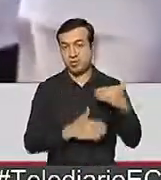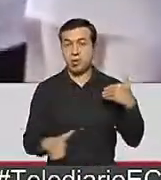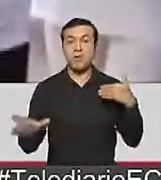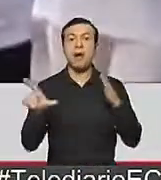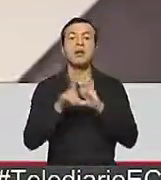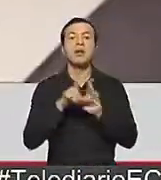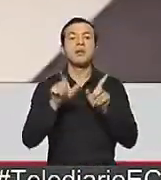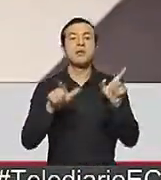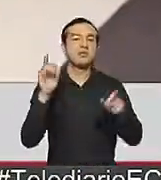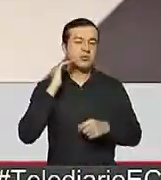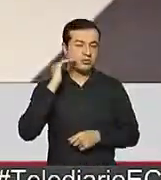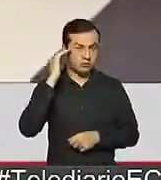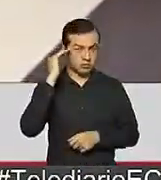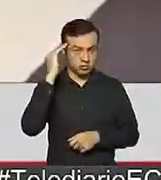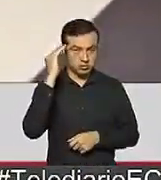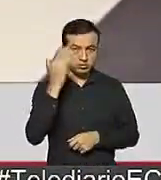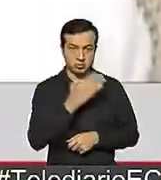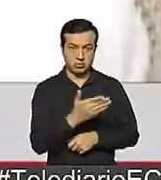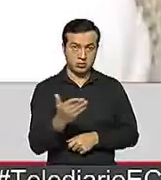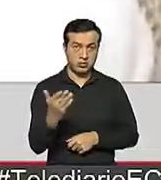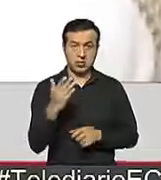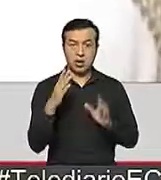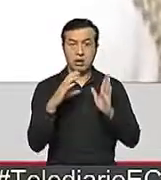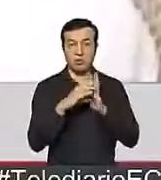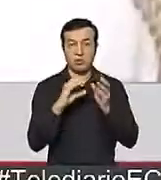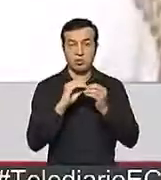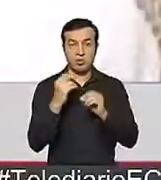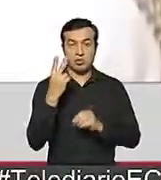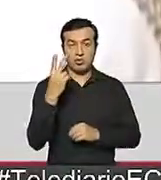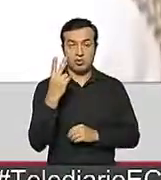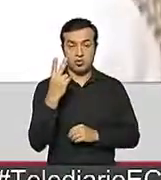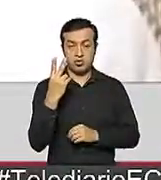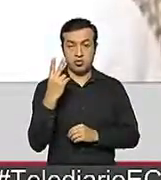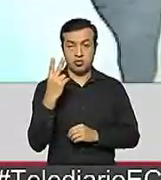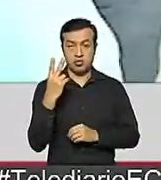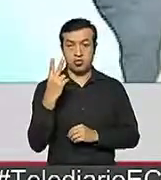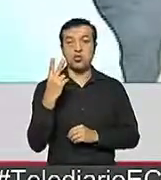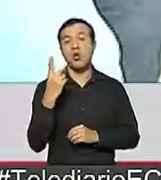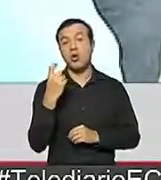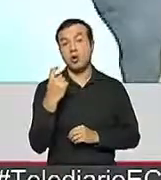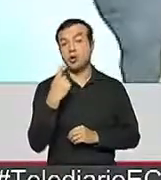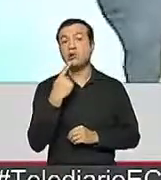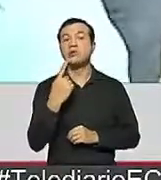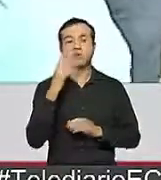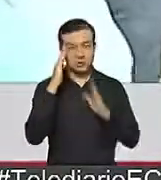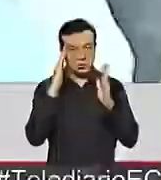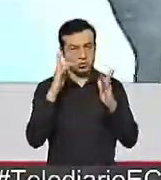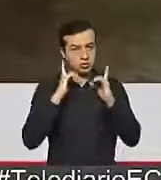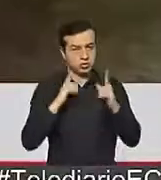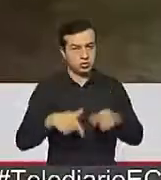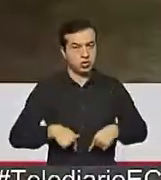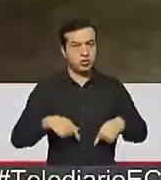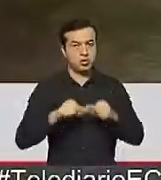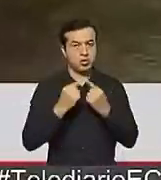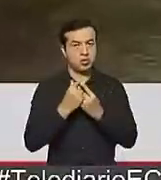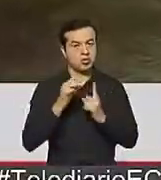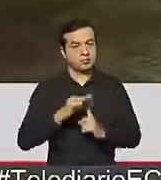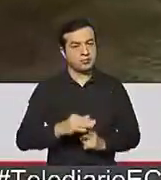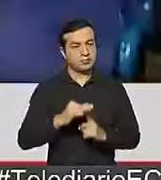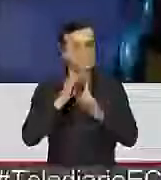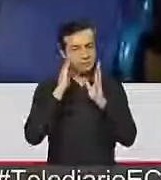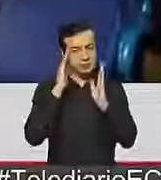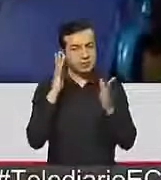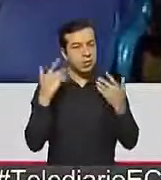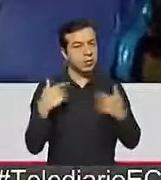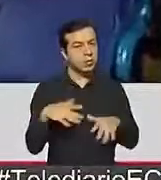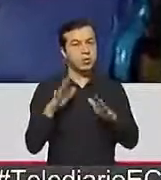para Personas Adultas Mayores, que en su capítulo 2, sección 11, establece la atención integral de salud a este grupo prioritario, sin